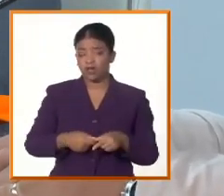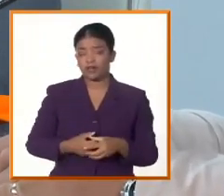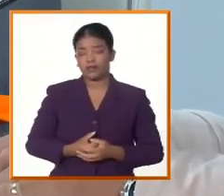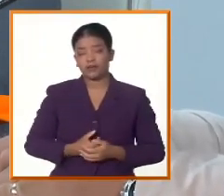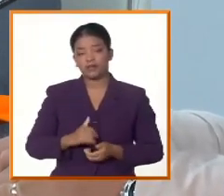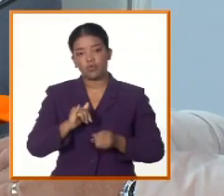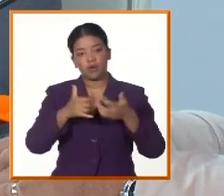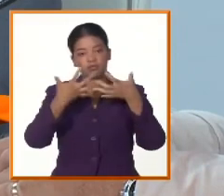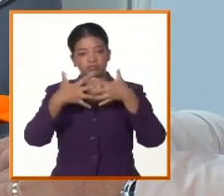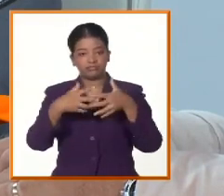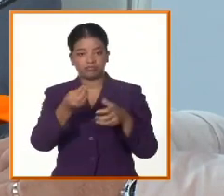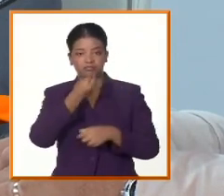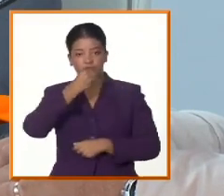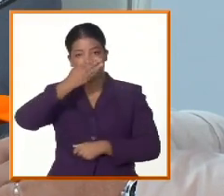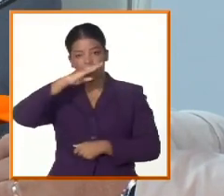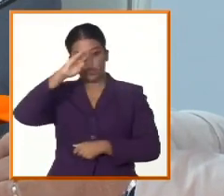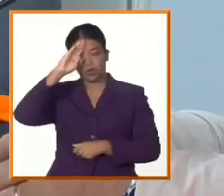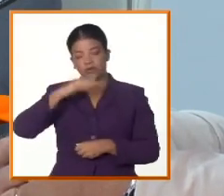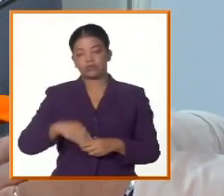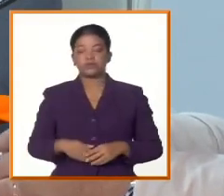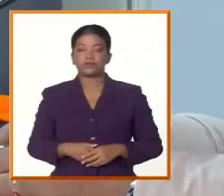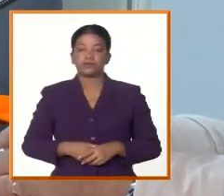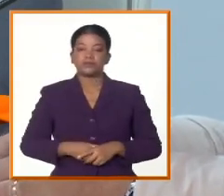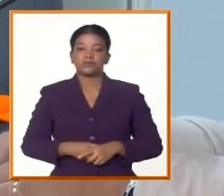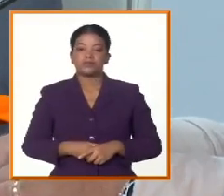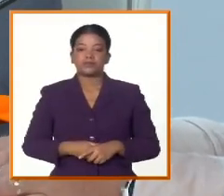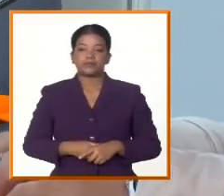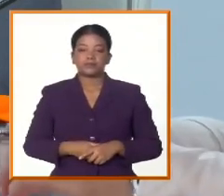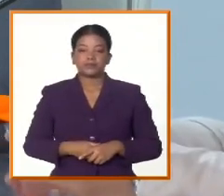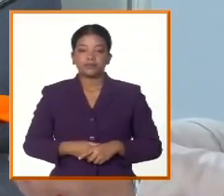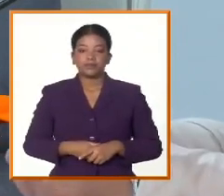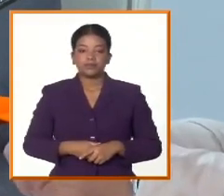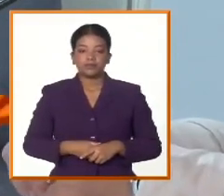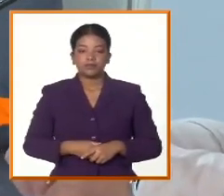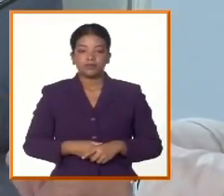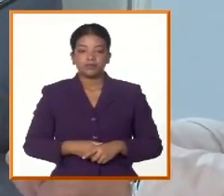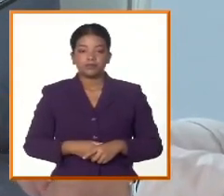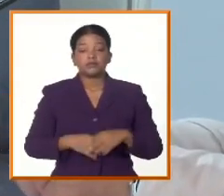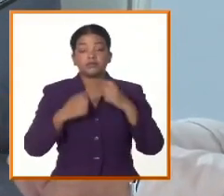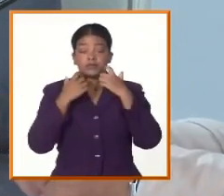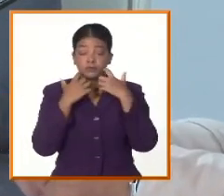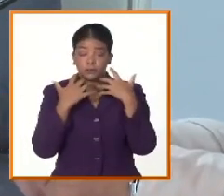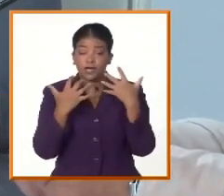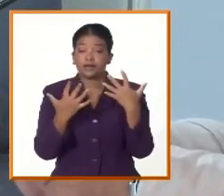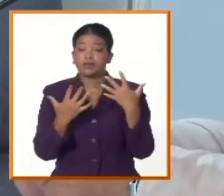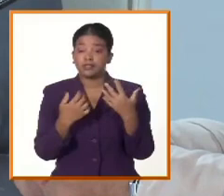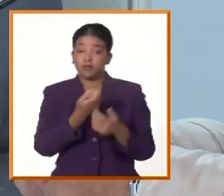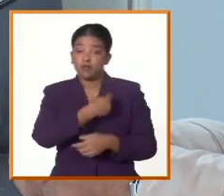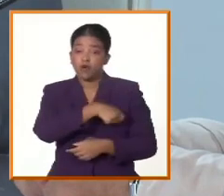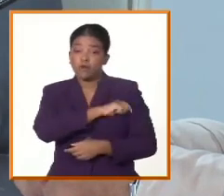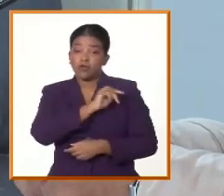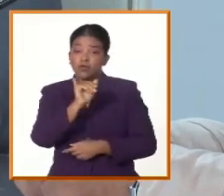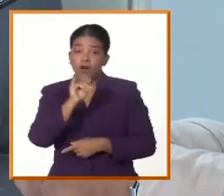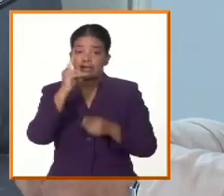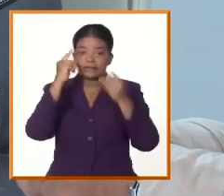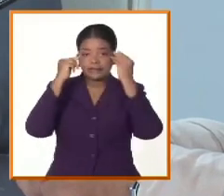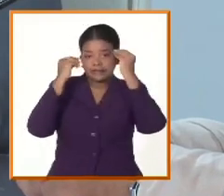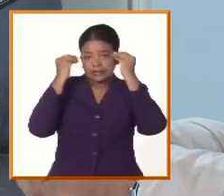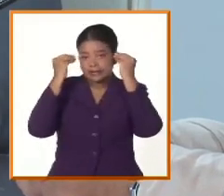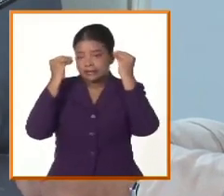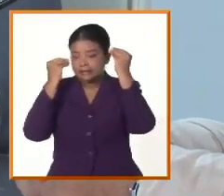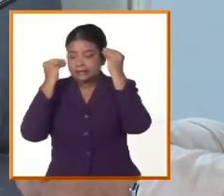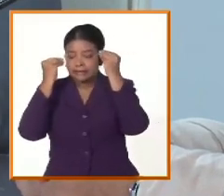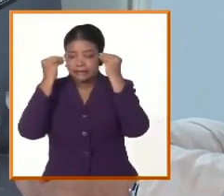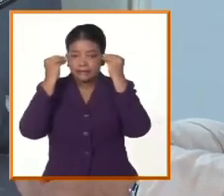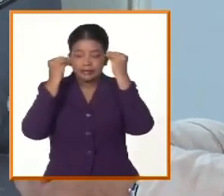alimentos en nuestro país sabemos que es un reto importante hay mucha expectativa con este asunto que hoy más preocupa a los cubanos en